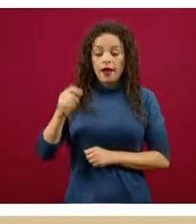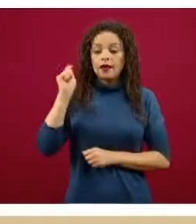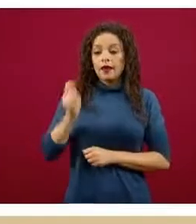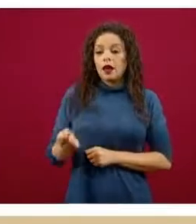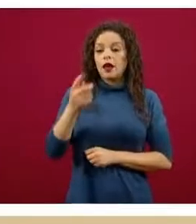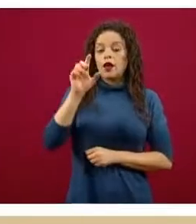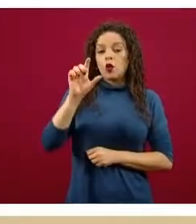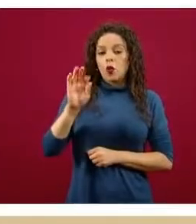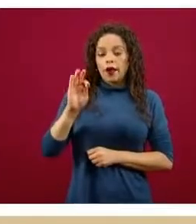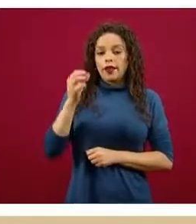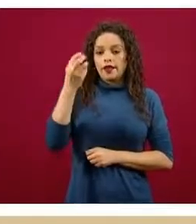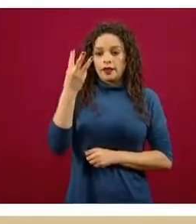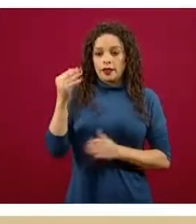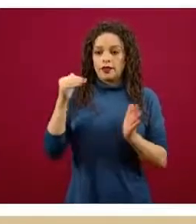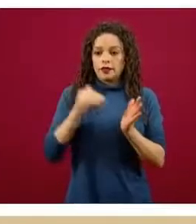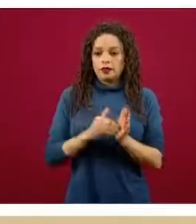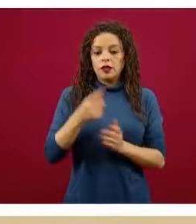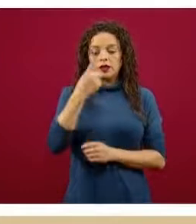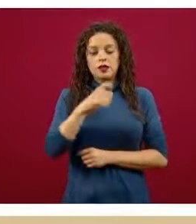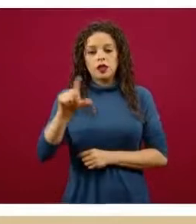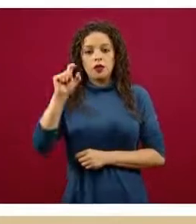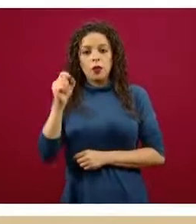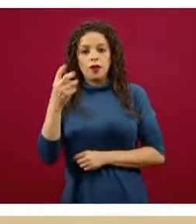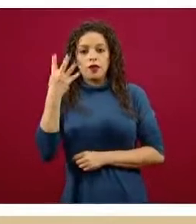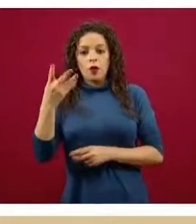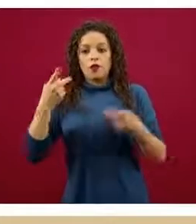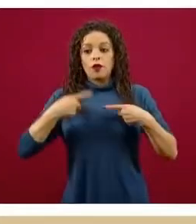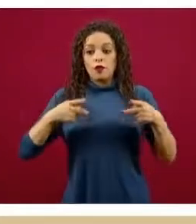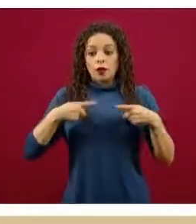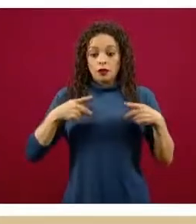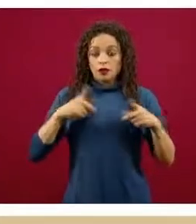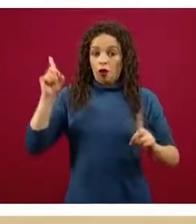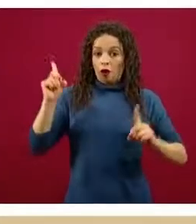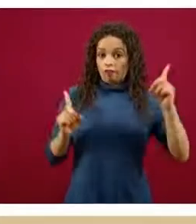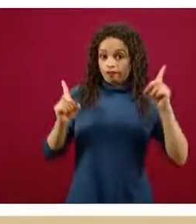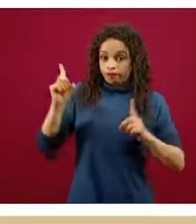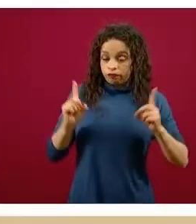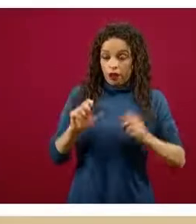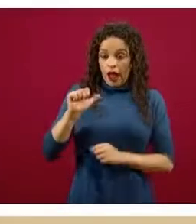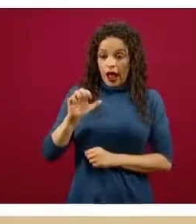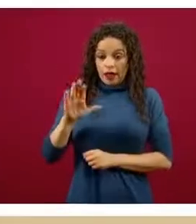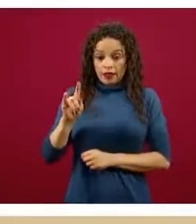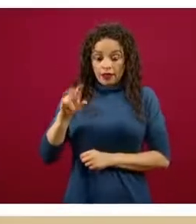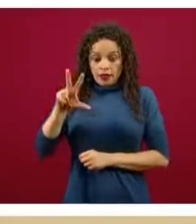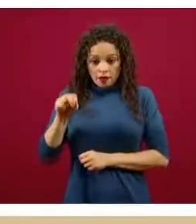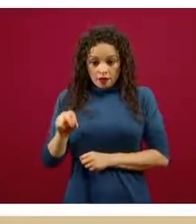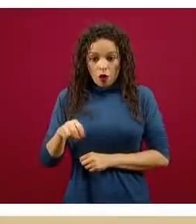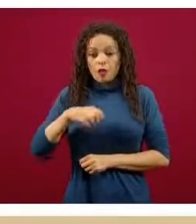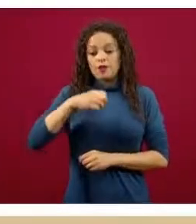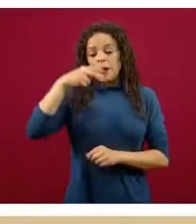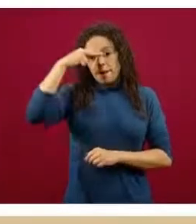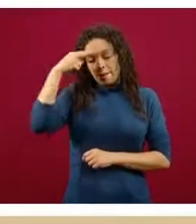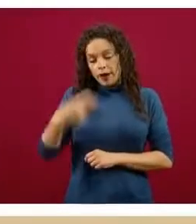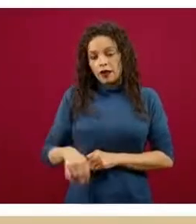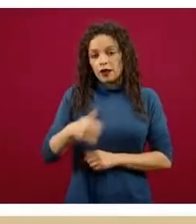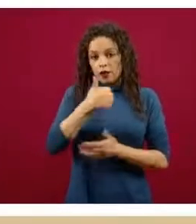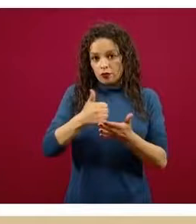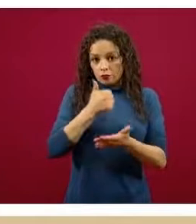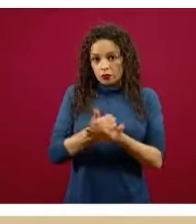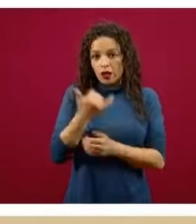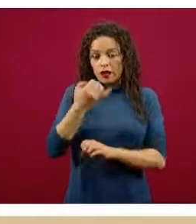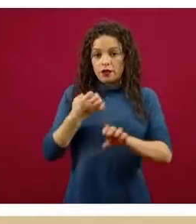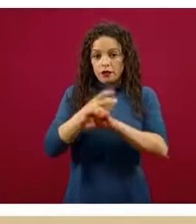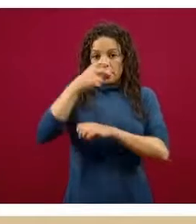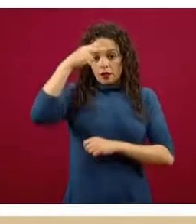sospechosas activas en este momento, también se concentran en la Ciudad de México y en el Estado de México la mayoría de estas